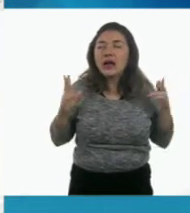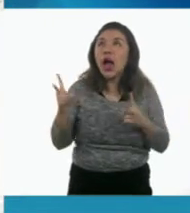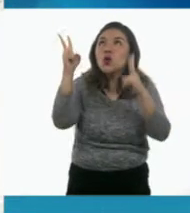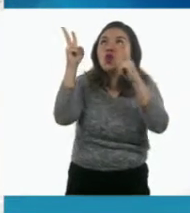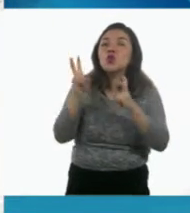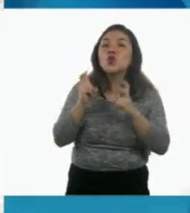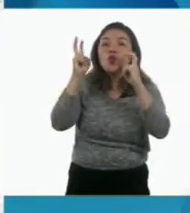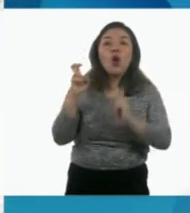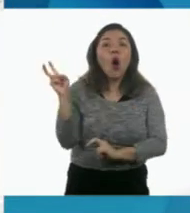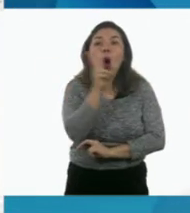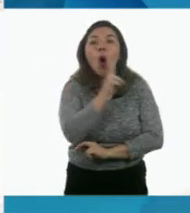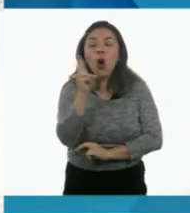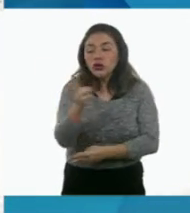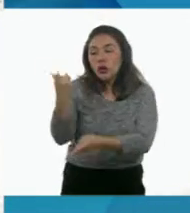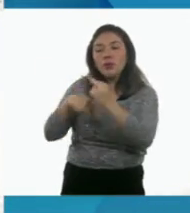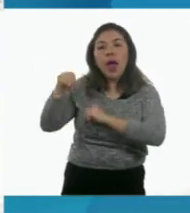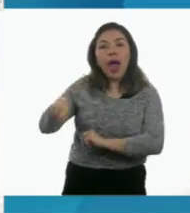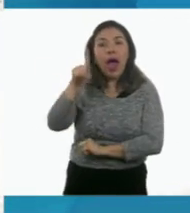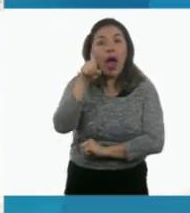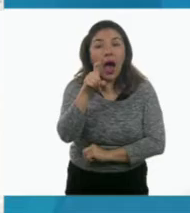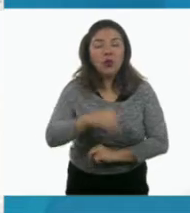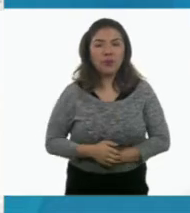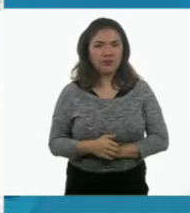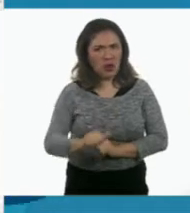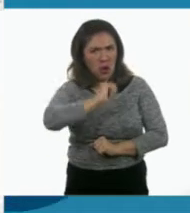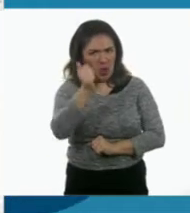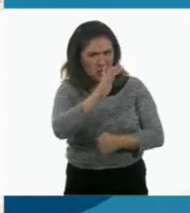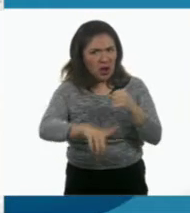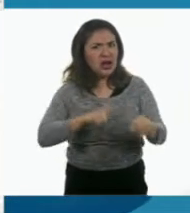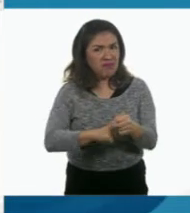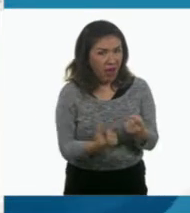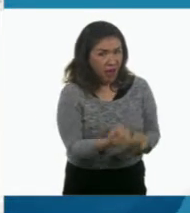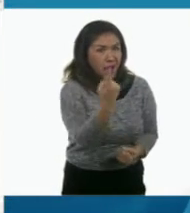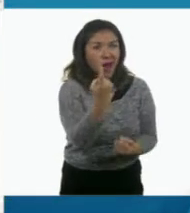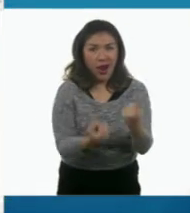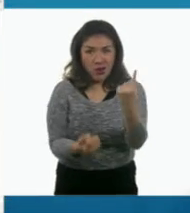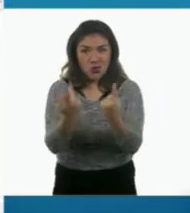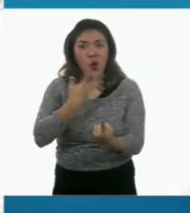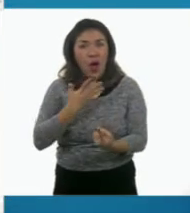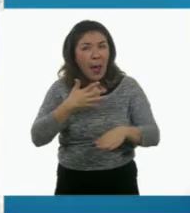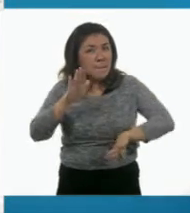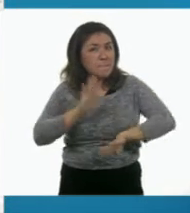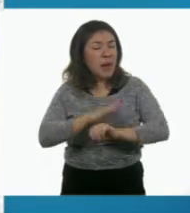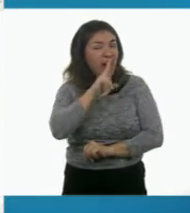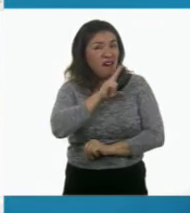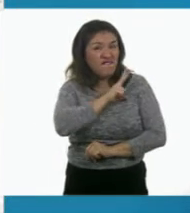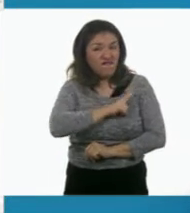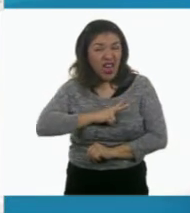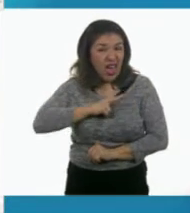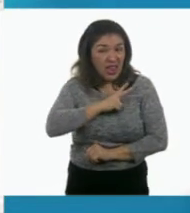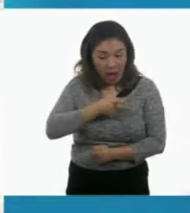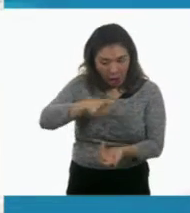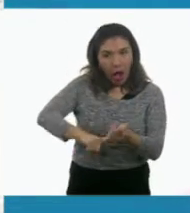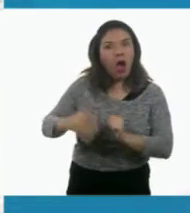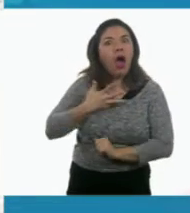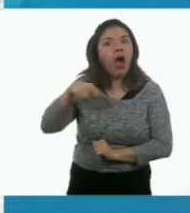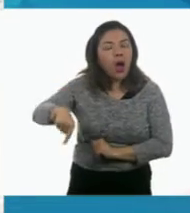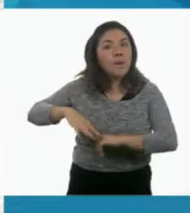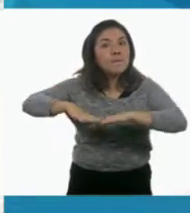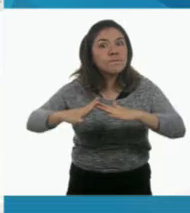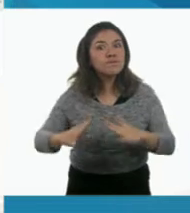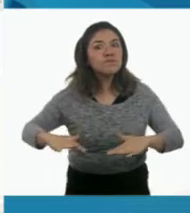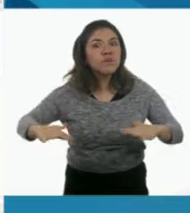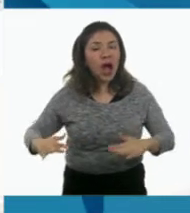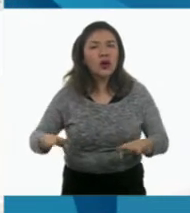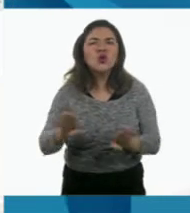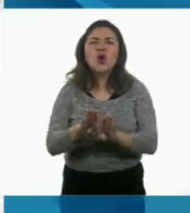del agua. Especies letales. Algunos de los animales más venenosos viven en el mar.